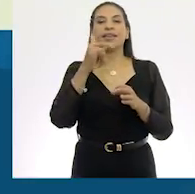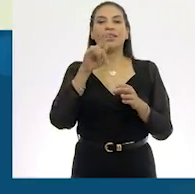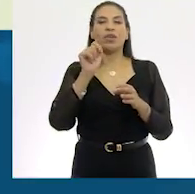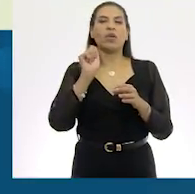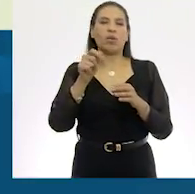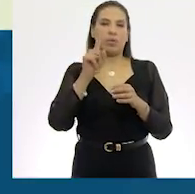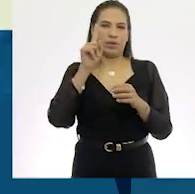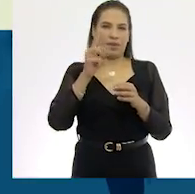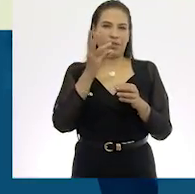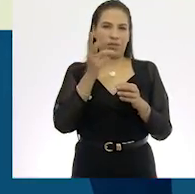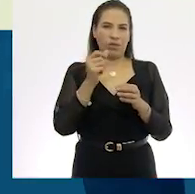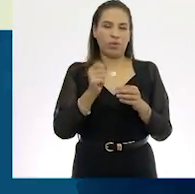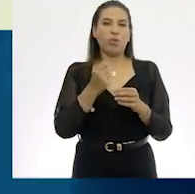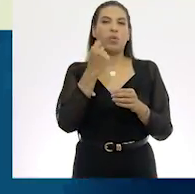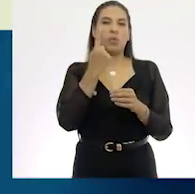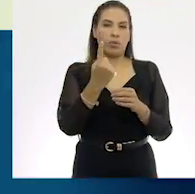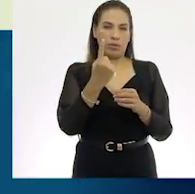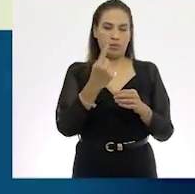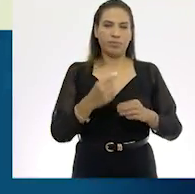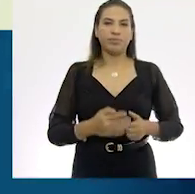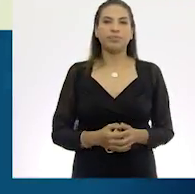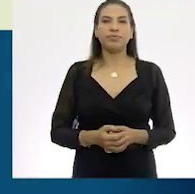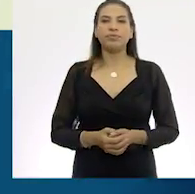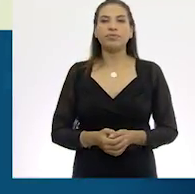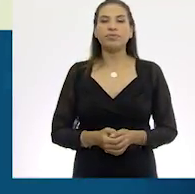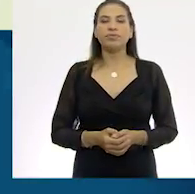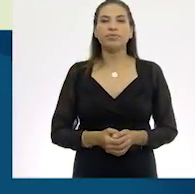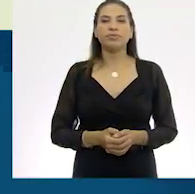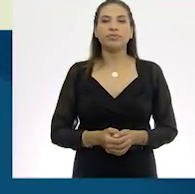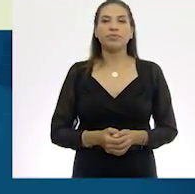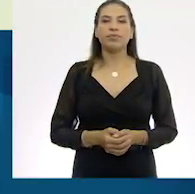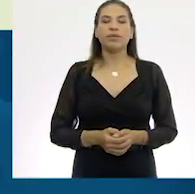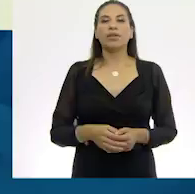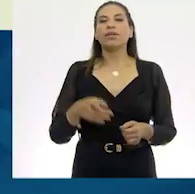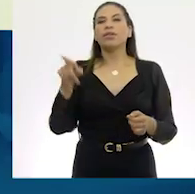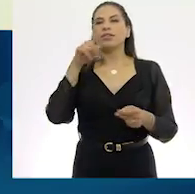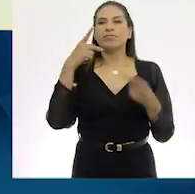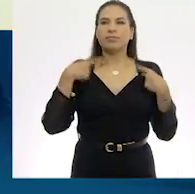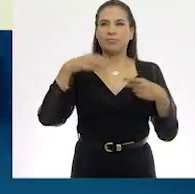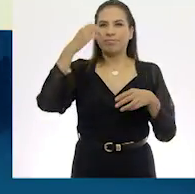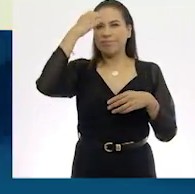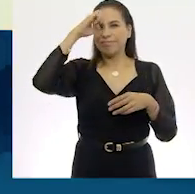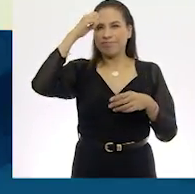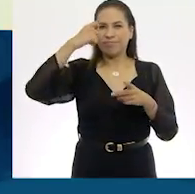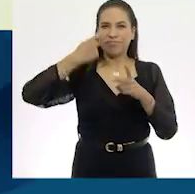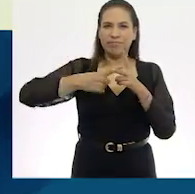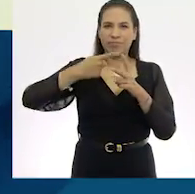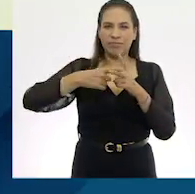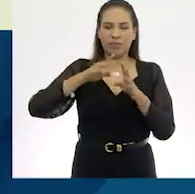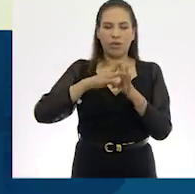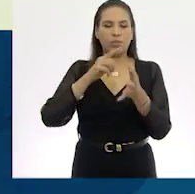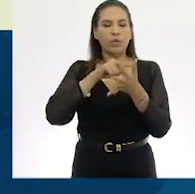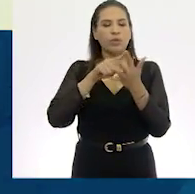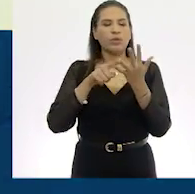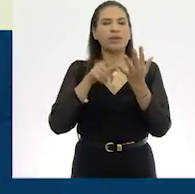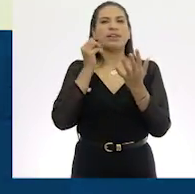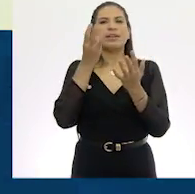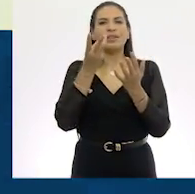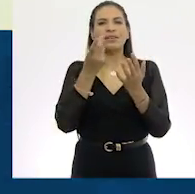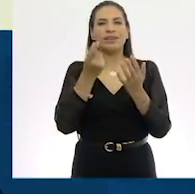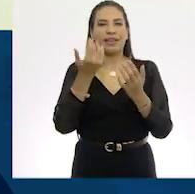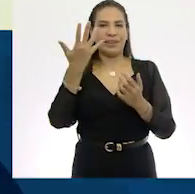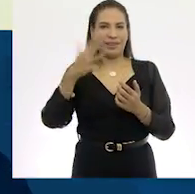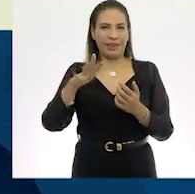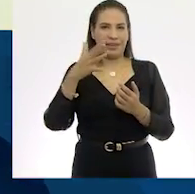latín, para referirnos a un número. Los matemáticos dicen que contamos en base 10, lo que significa